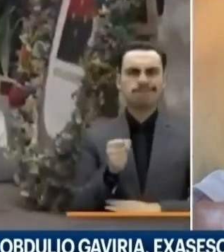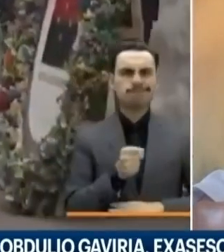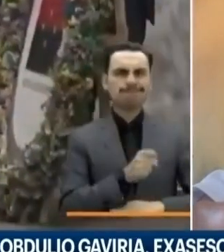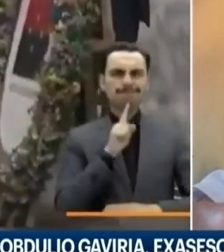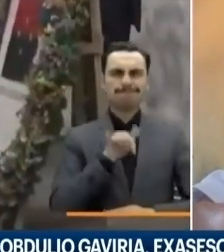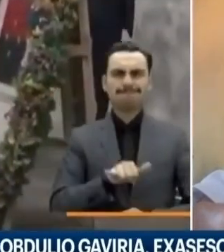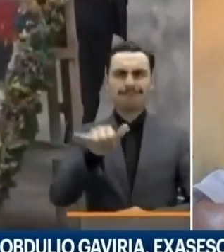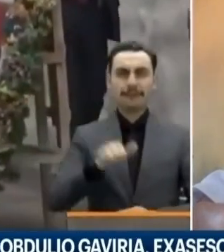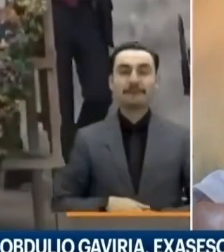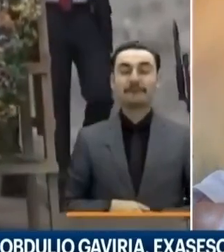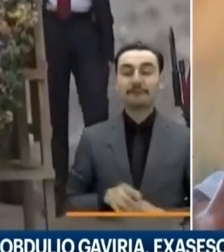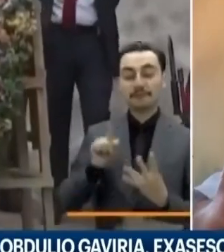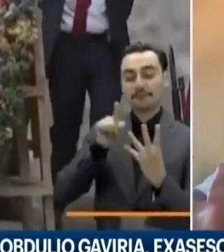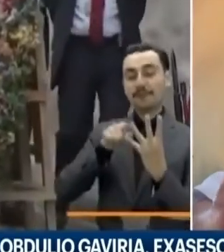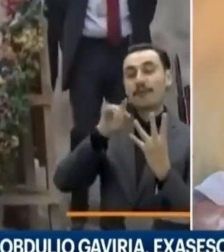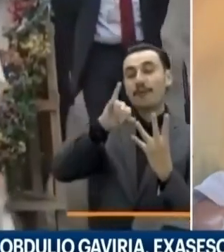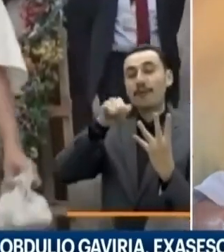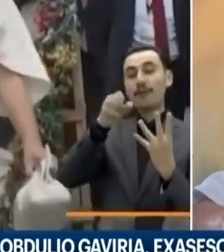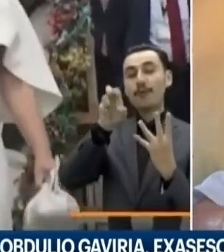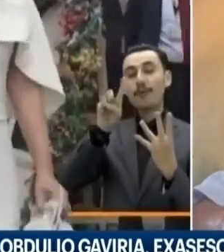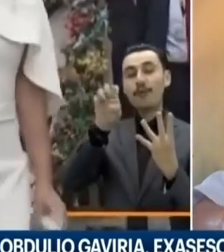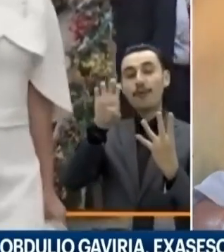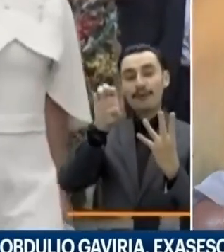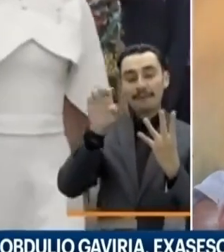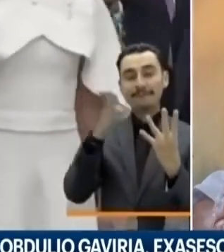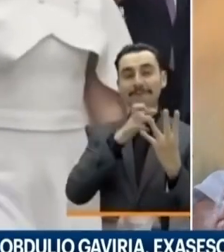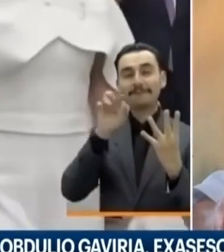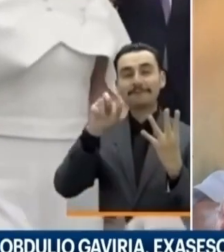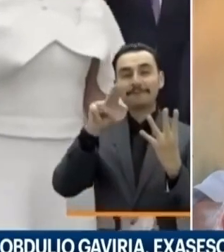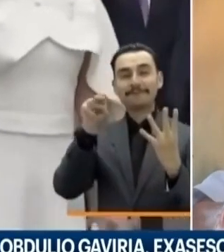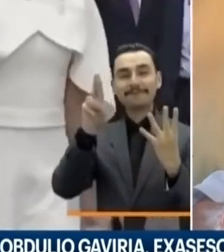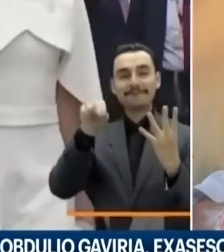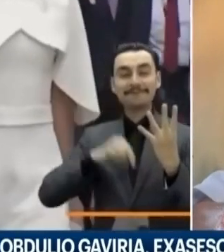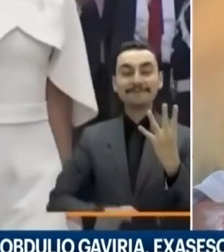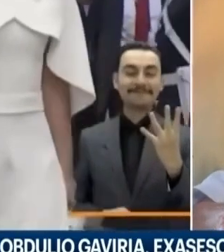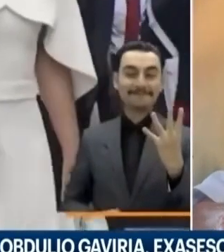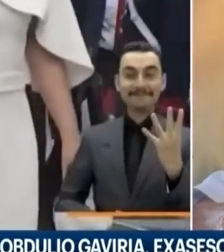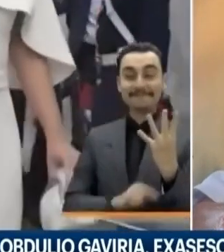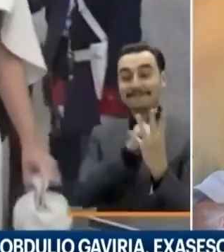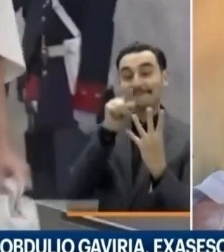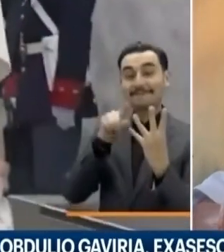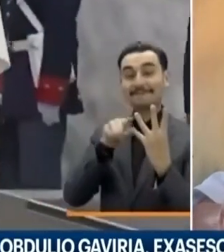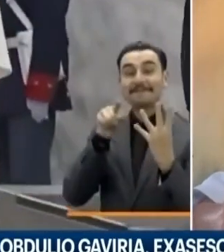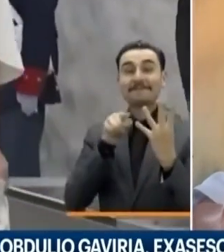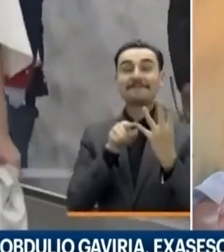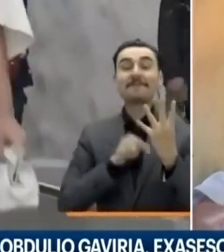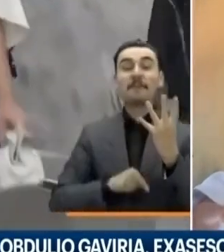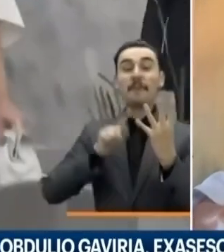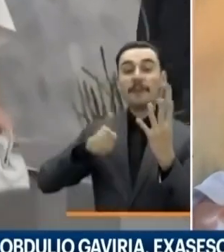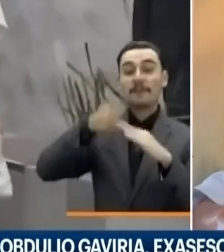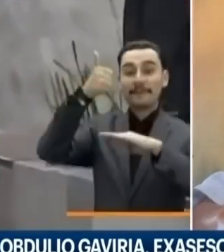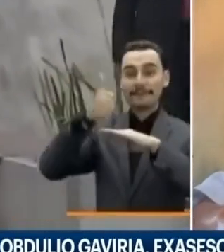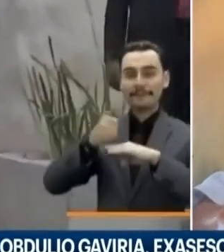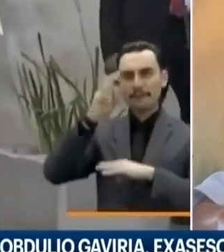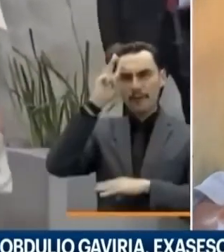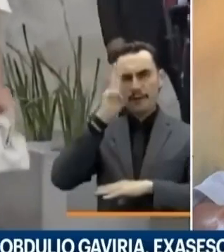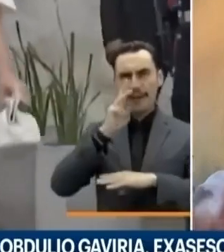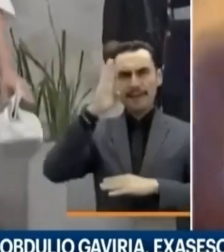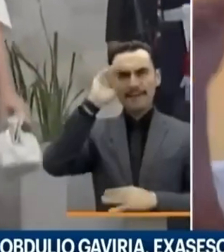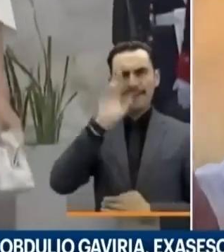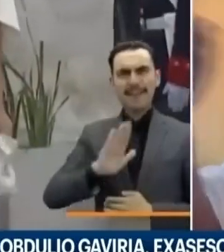los contratistas del Estado. Segundo tema, hay unos límites de financiación, lo que se llama topes de